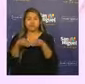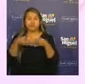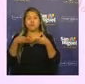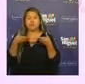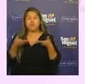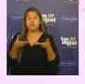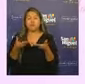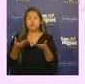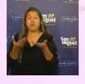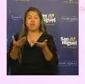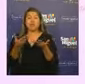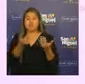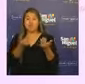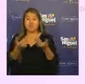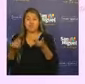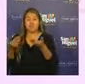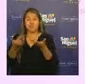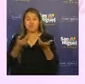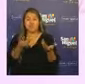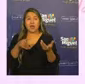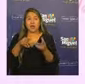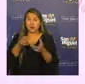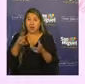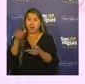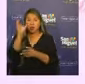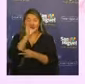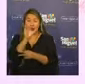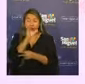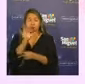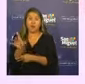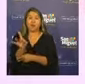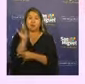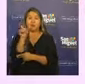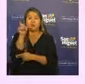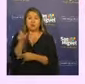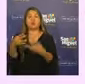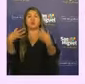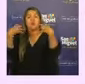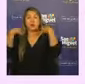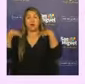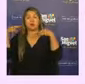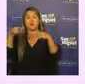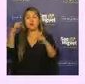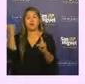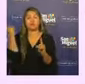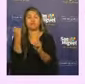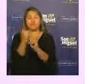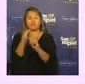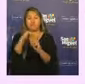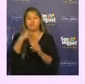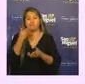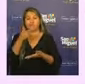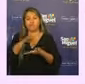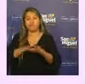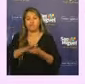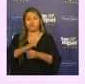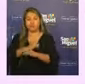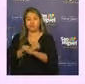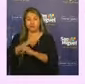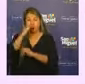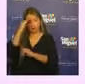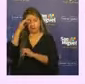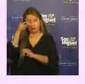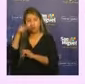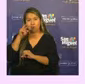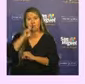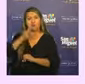inteligencia necesaria para poder encontrar a los culpables de este lamentable y terrible hecho